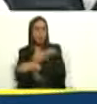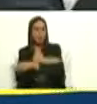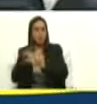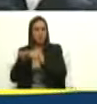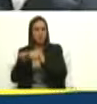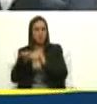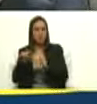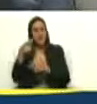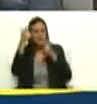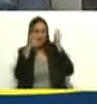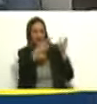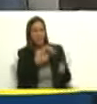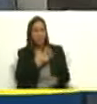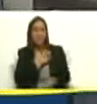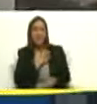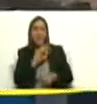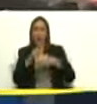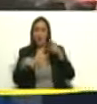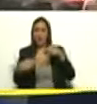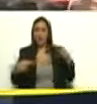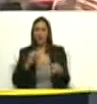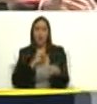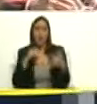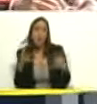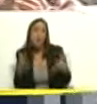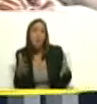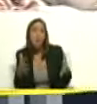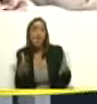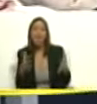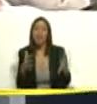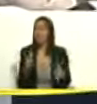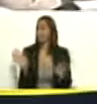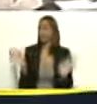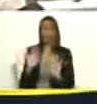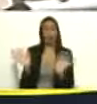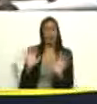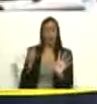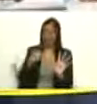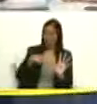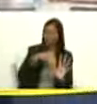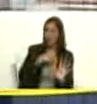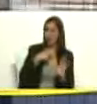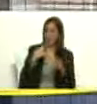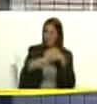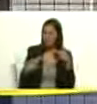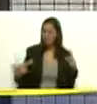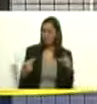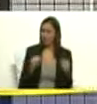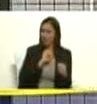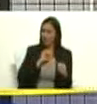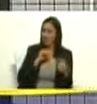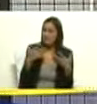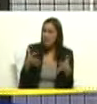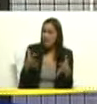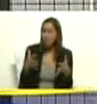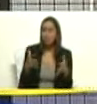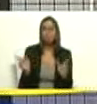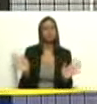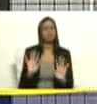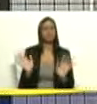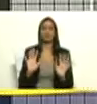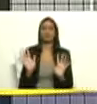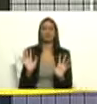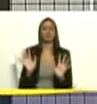revolución tiene miedo no es el miedo lo que nos caracteriza los revolucionarios y a las revolucionarias es el